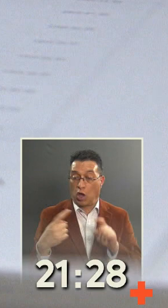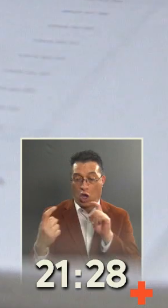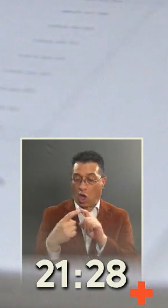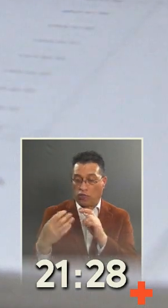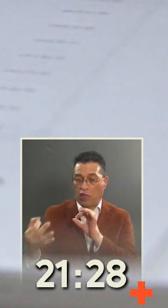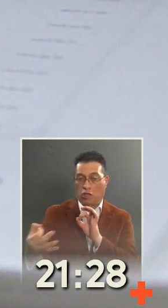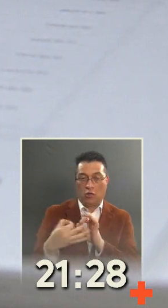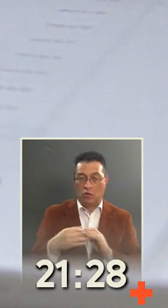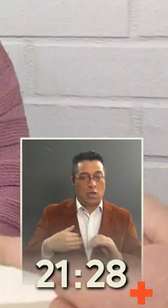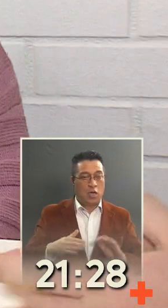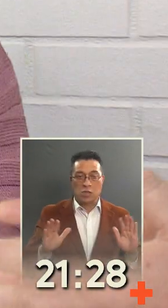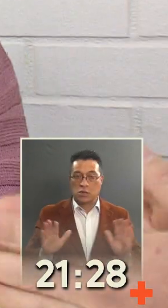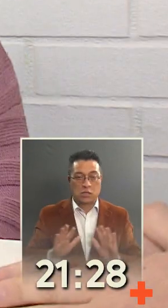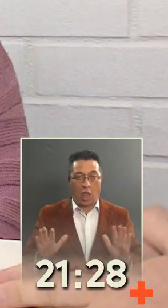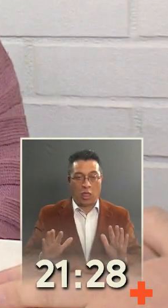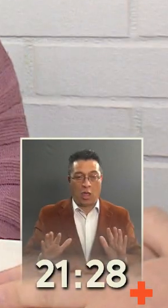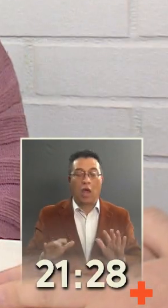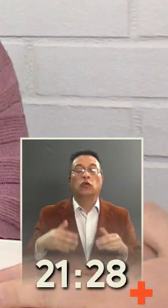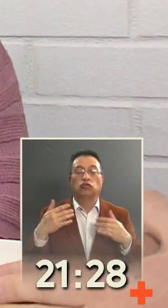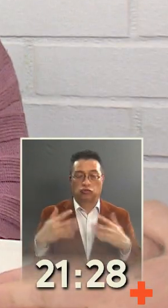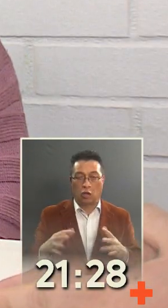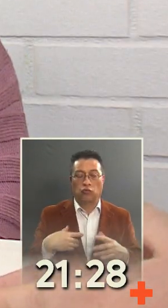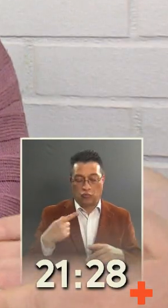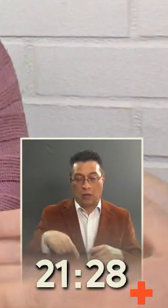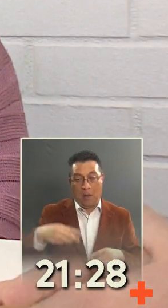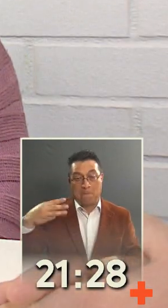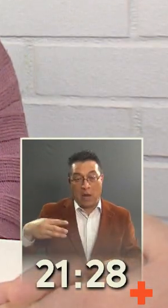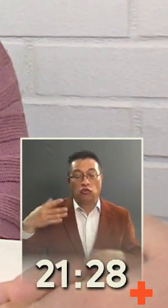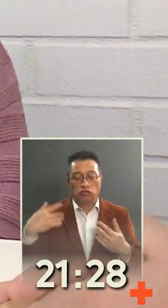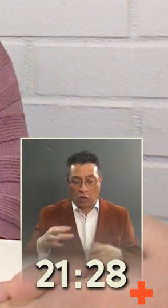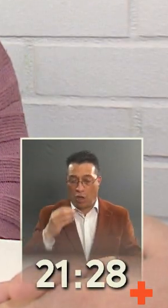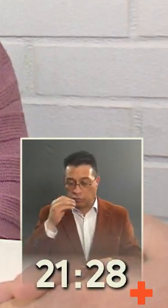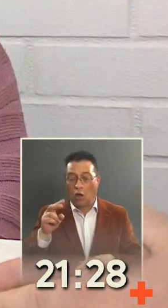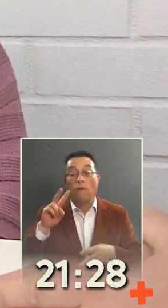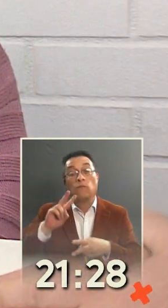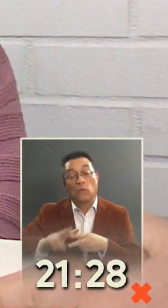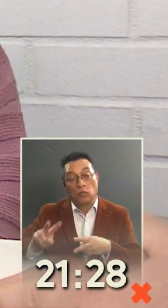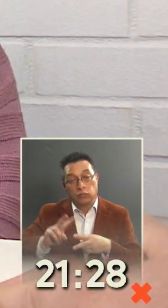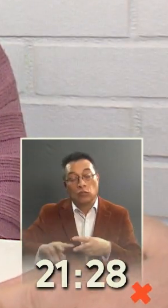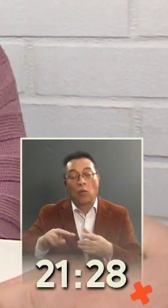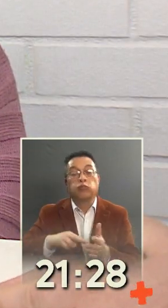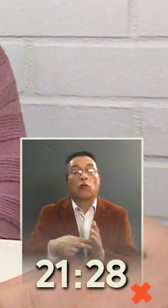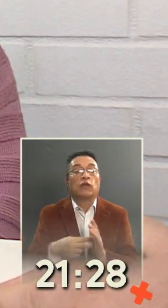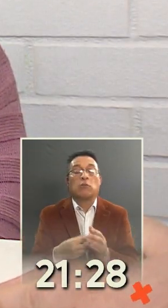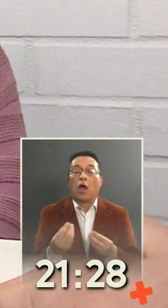ellos y que de todas formas ya lo hicieron durante este martes para encontrar una solución al problema.